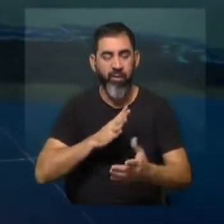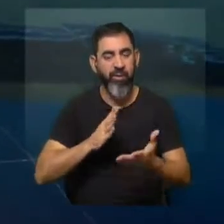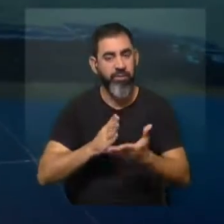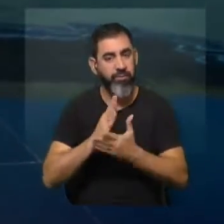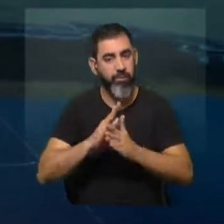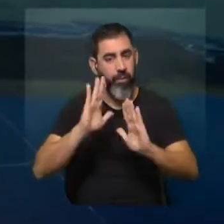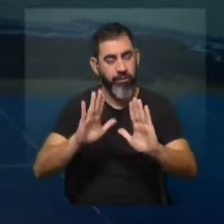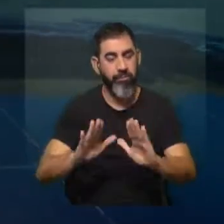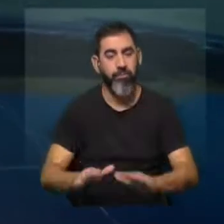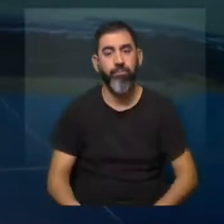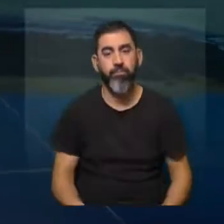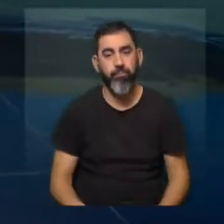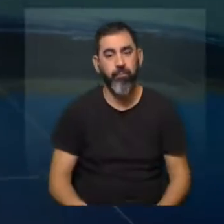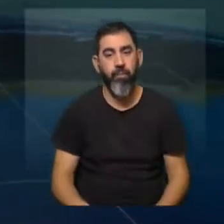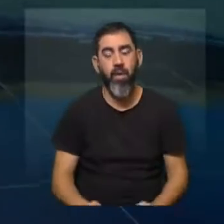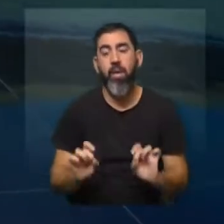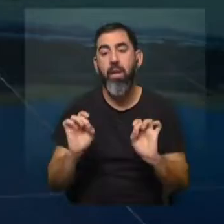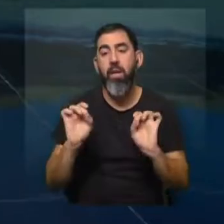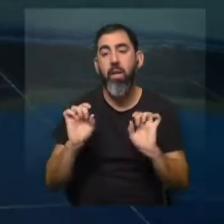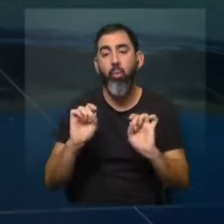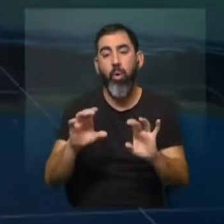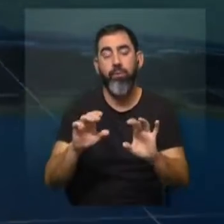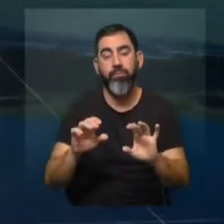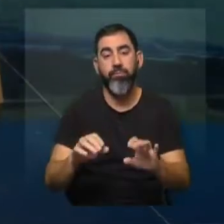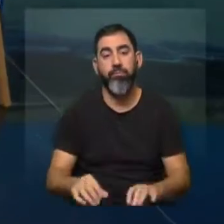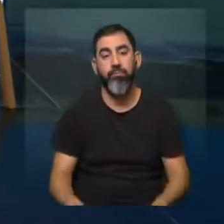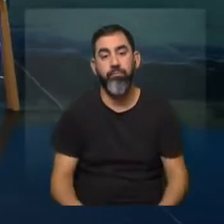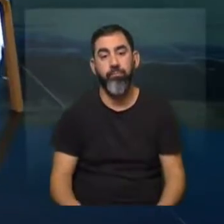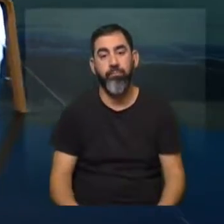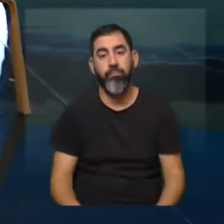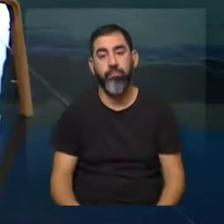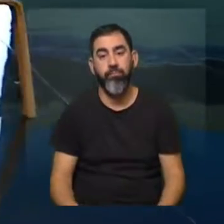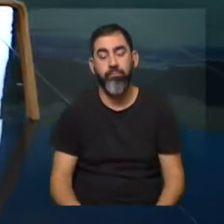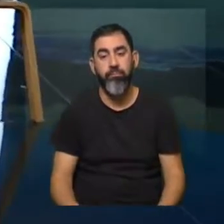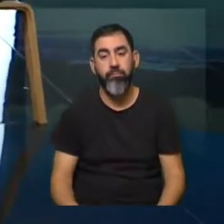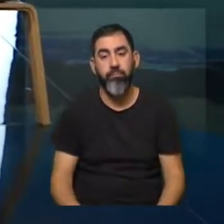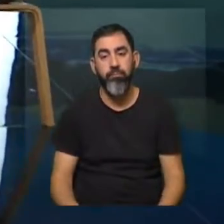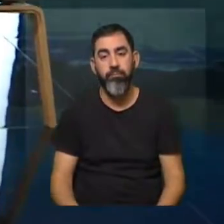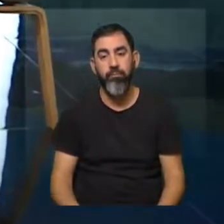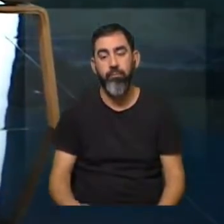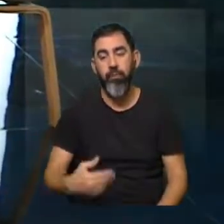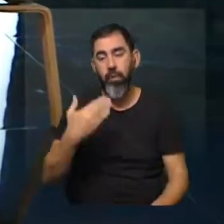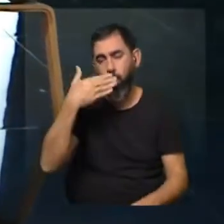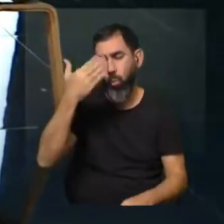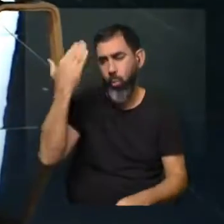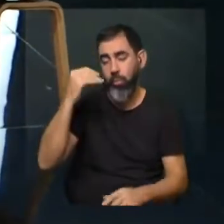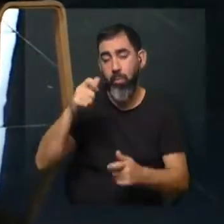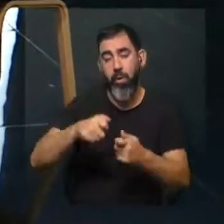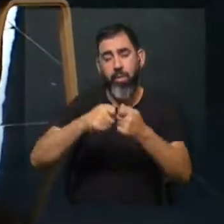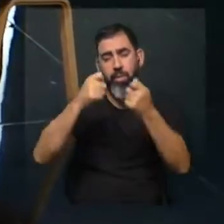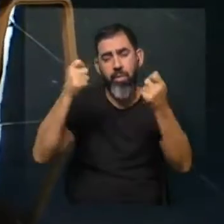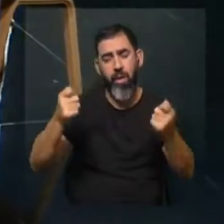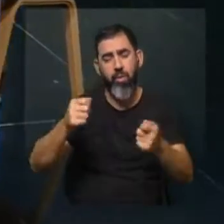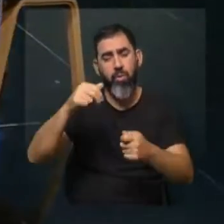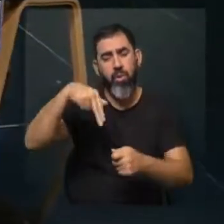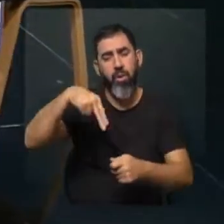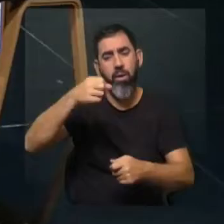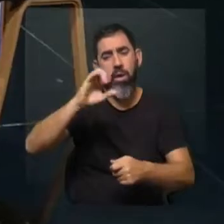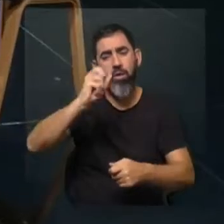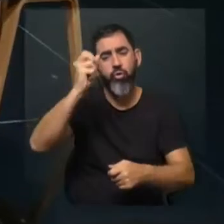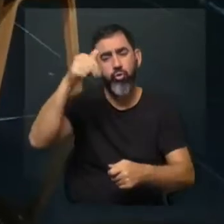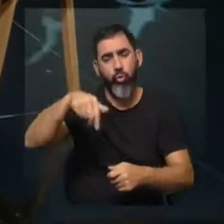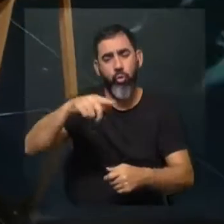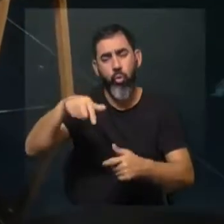componente de radiación que es natural. Y lo que ha ocurrido recientemente, y rescata el diario La Nación, pero también La Diaria ha